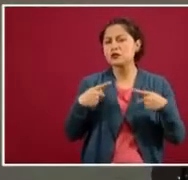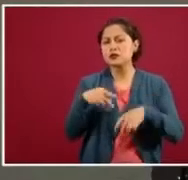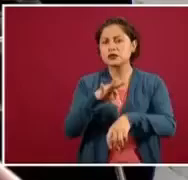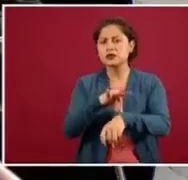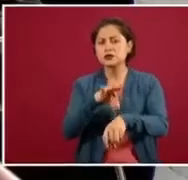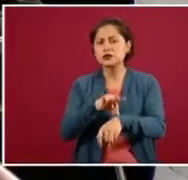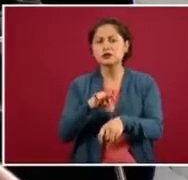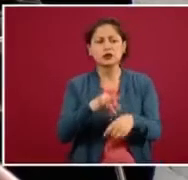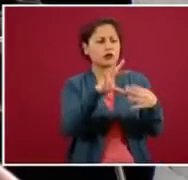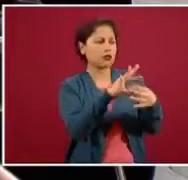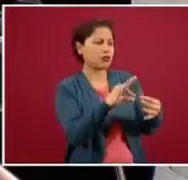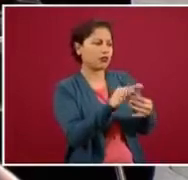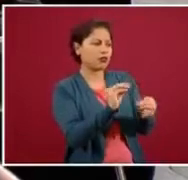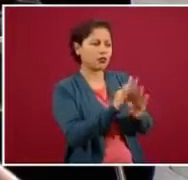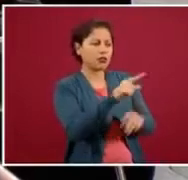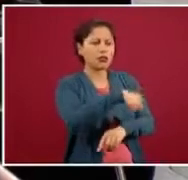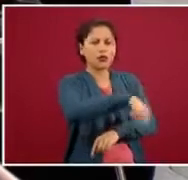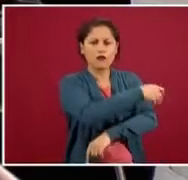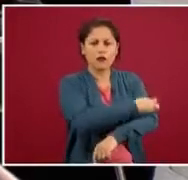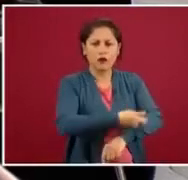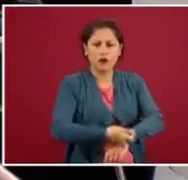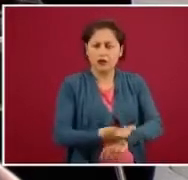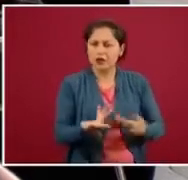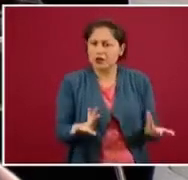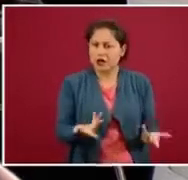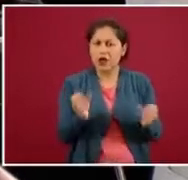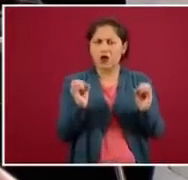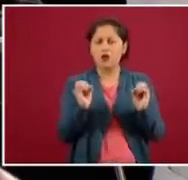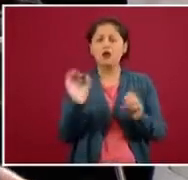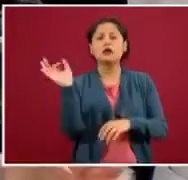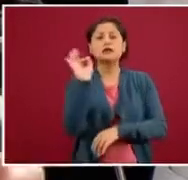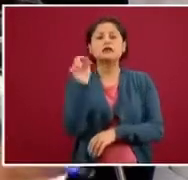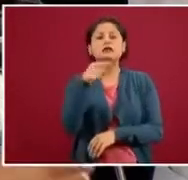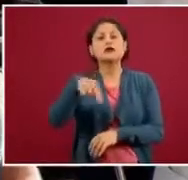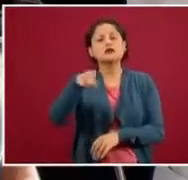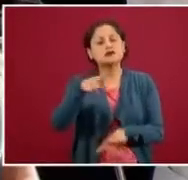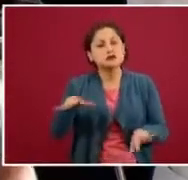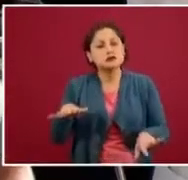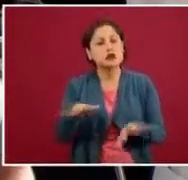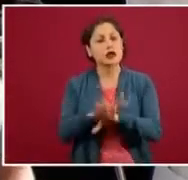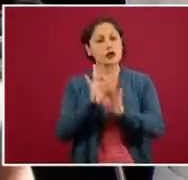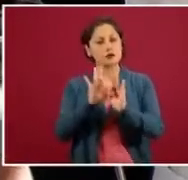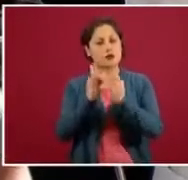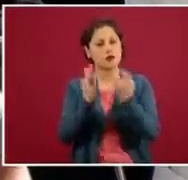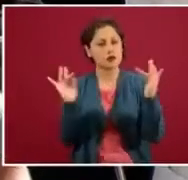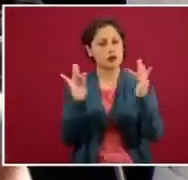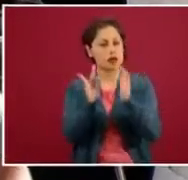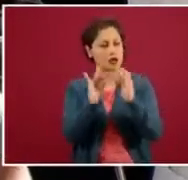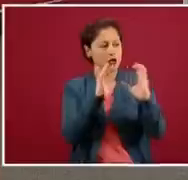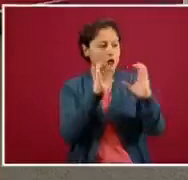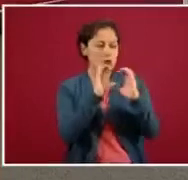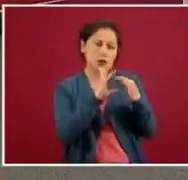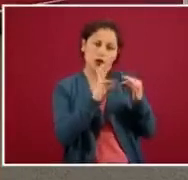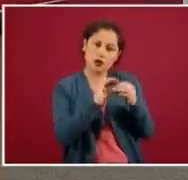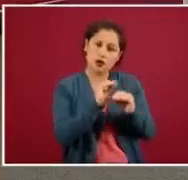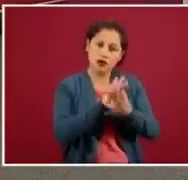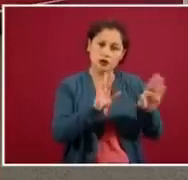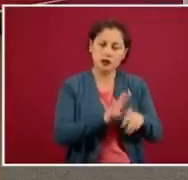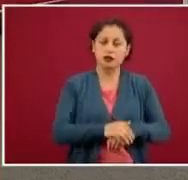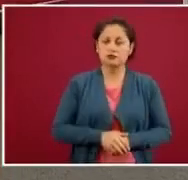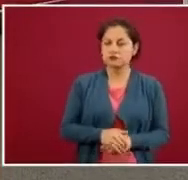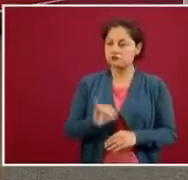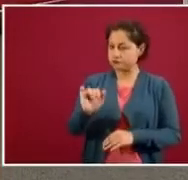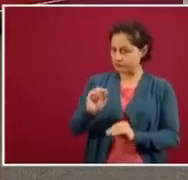cambiar la operación o cuál es el mecanismo de cómo se pueden informar las personas? Cómo no, gracias por la